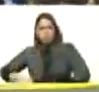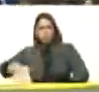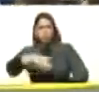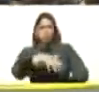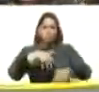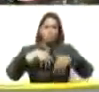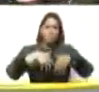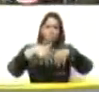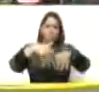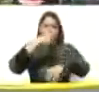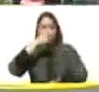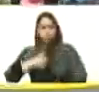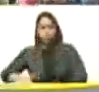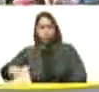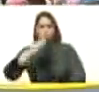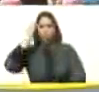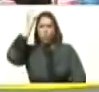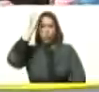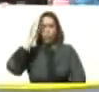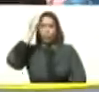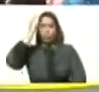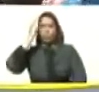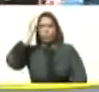marcha de pueblo consciente.